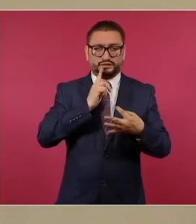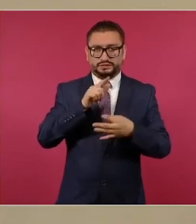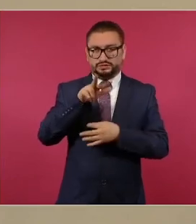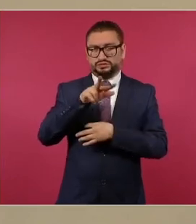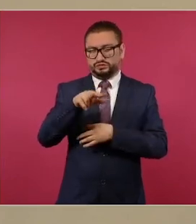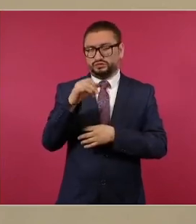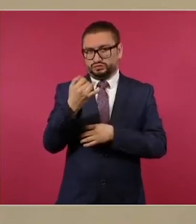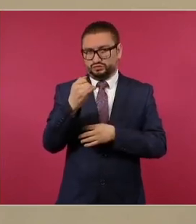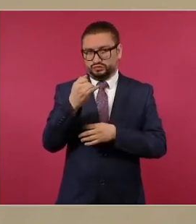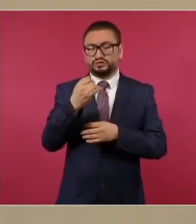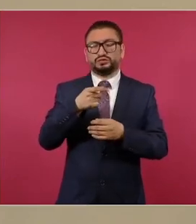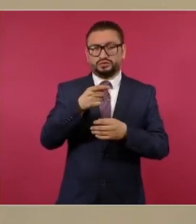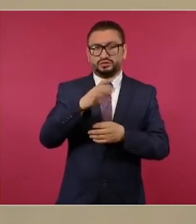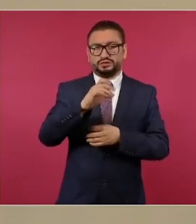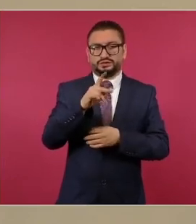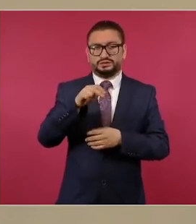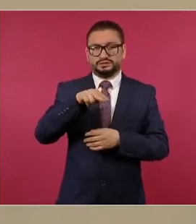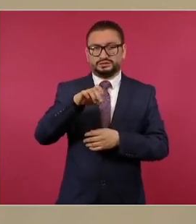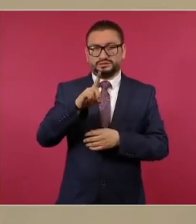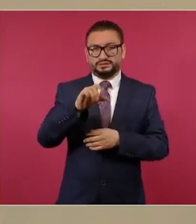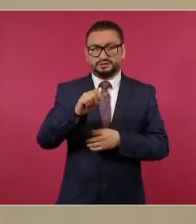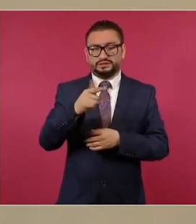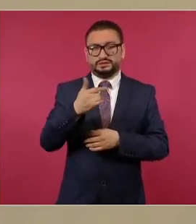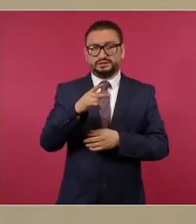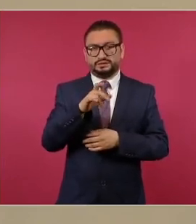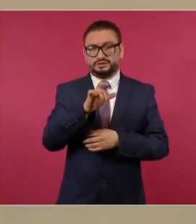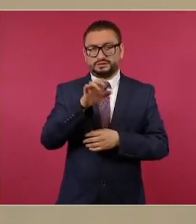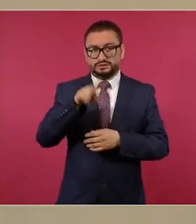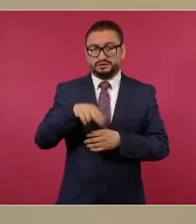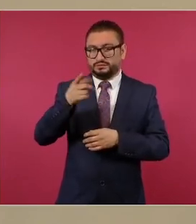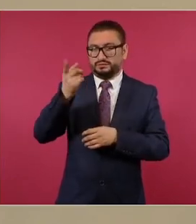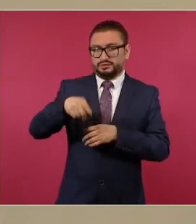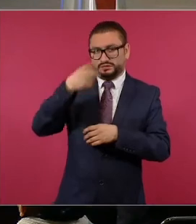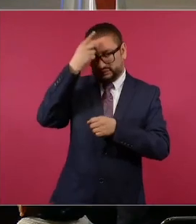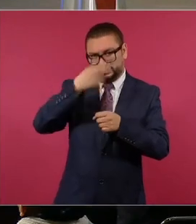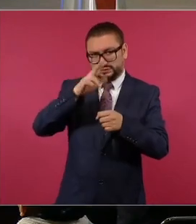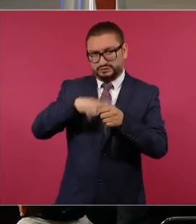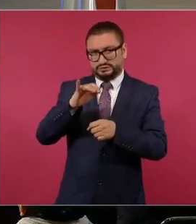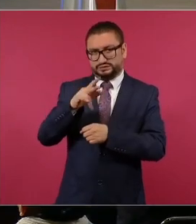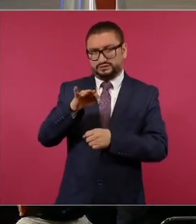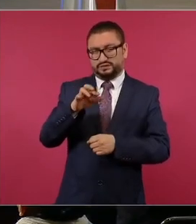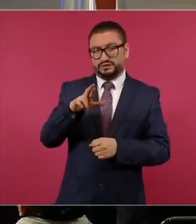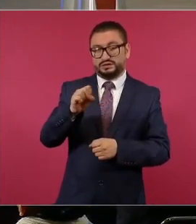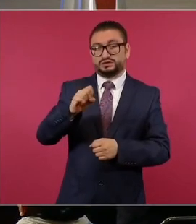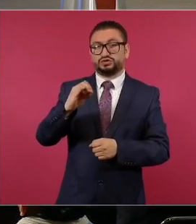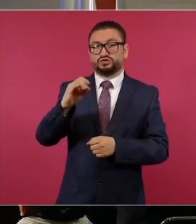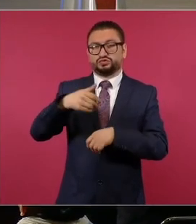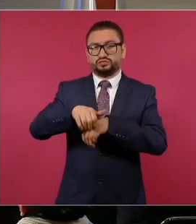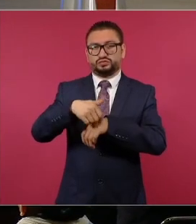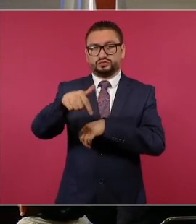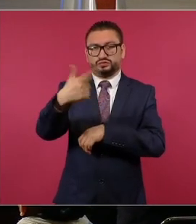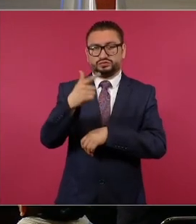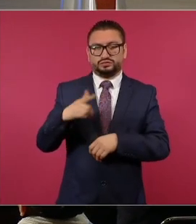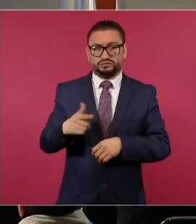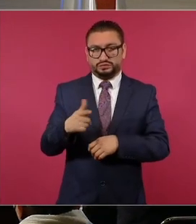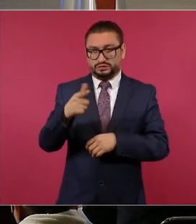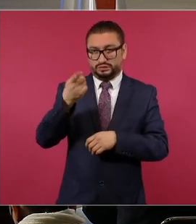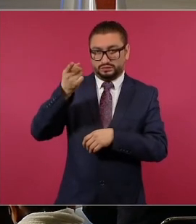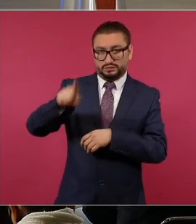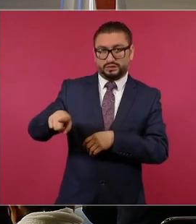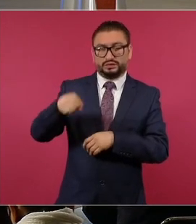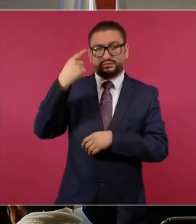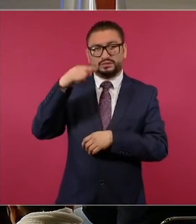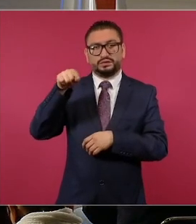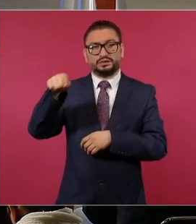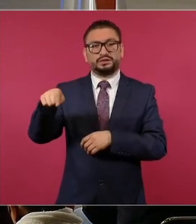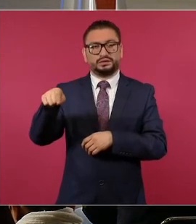de junio, la jueza Castañeda Guillén ordena a la directora del Ceferezo de número 12 de Guanajuato para